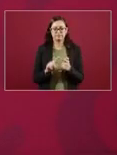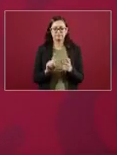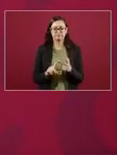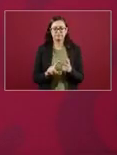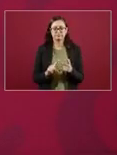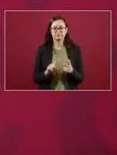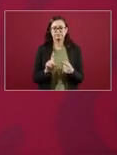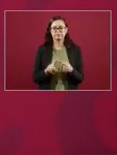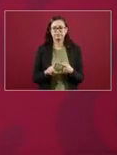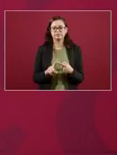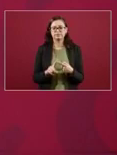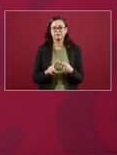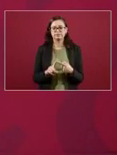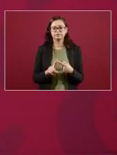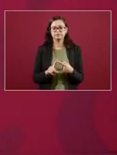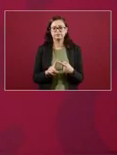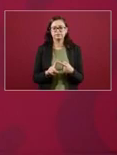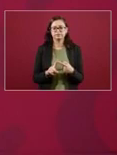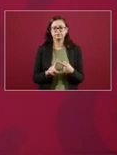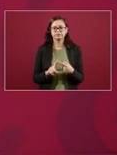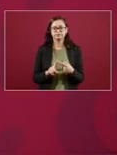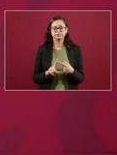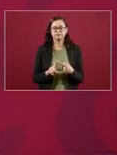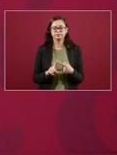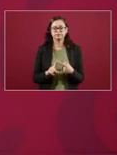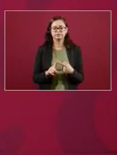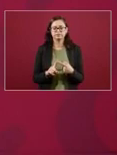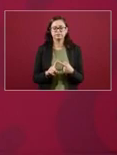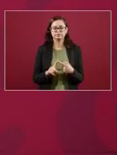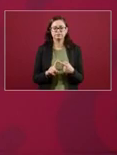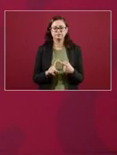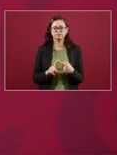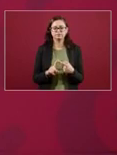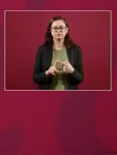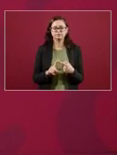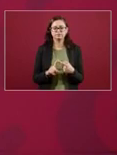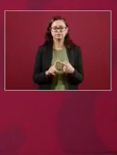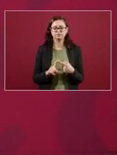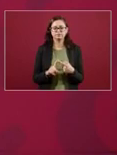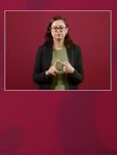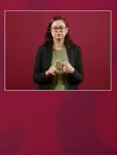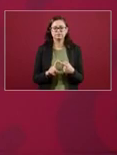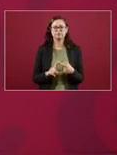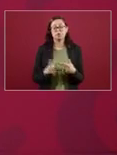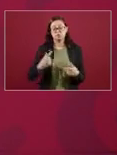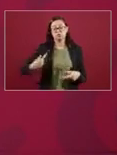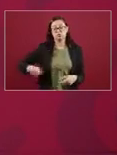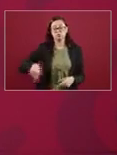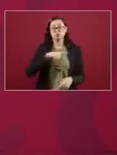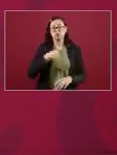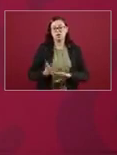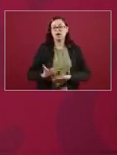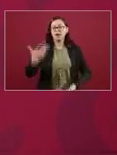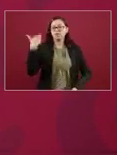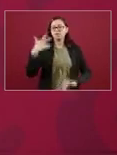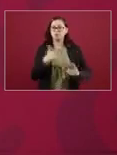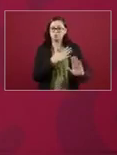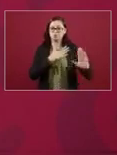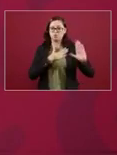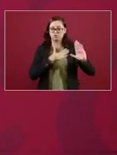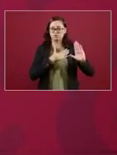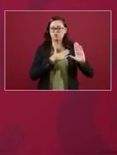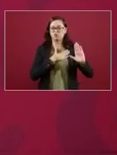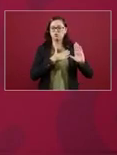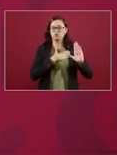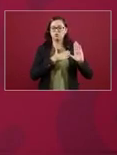hicimos el compromiso cuando participamos como observadores en